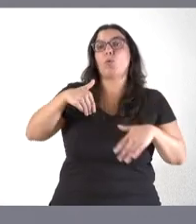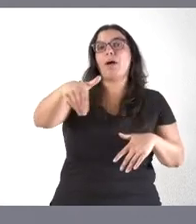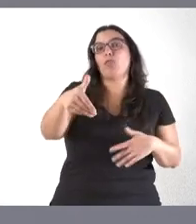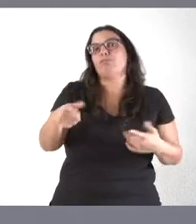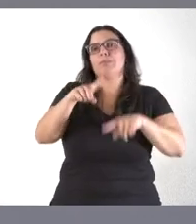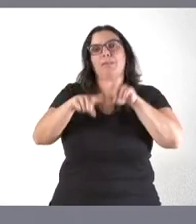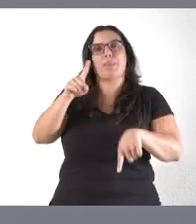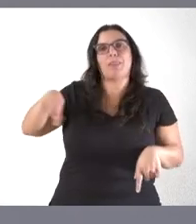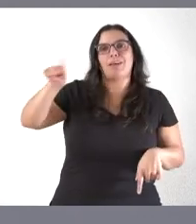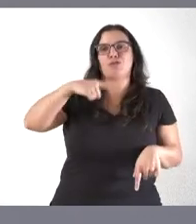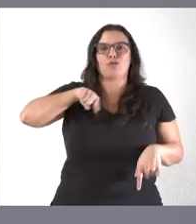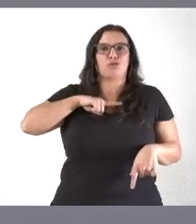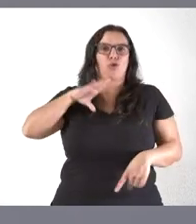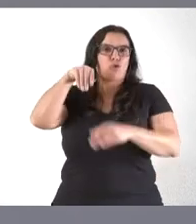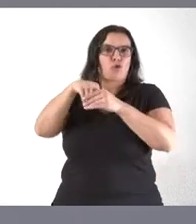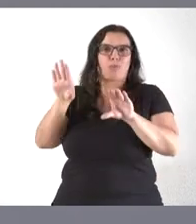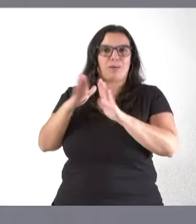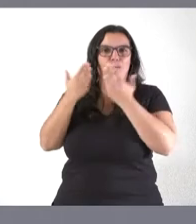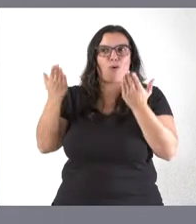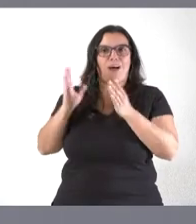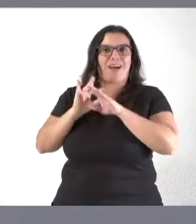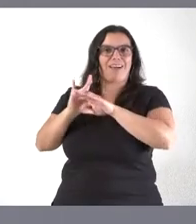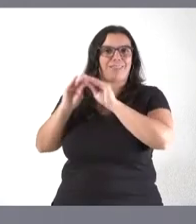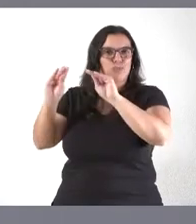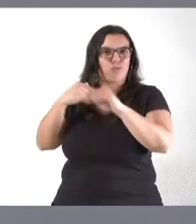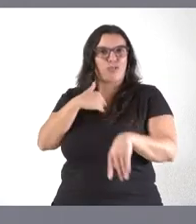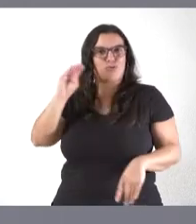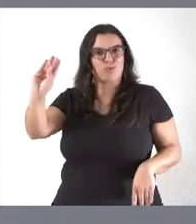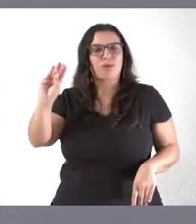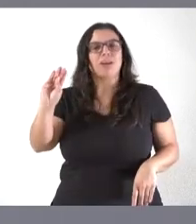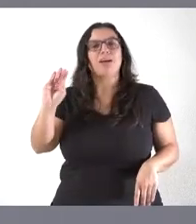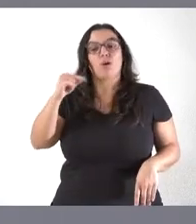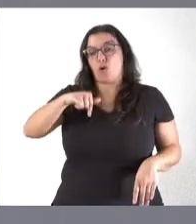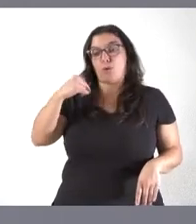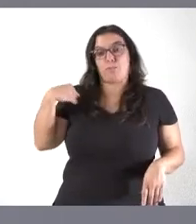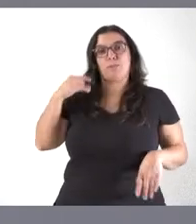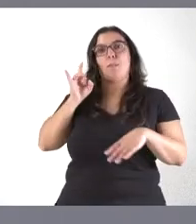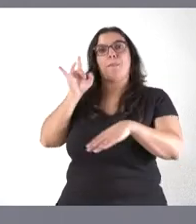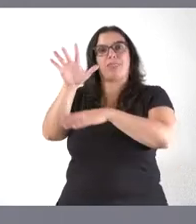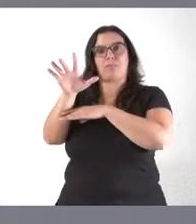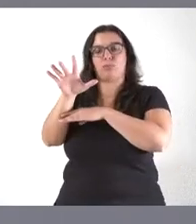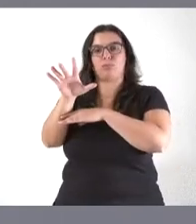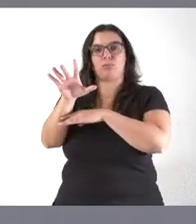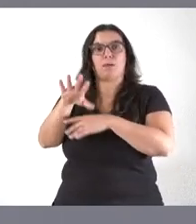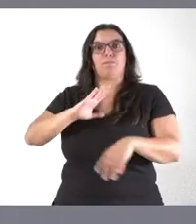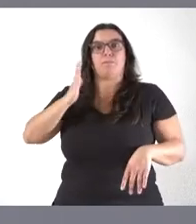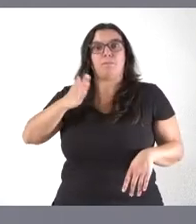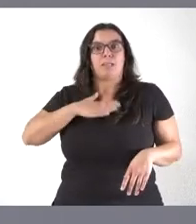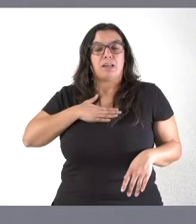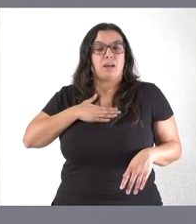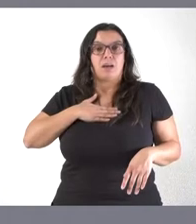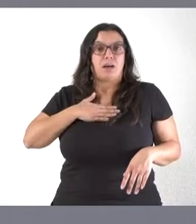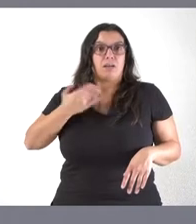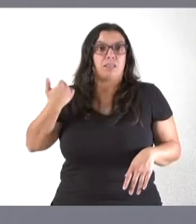nosotros no podemos entrar en la agenda legislativa pero nosotros lo vamos a enviar hoy mismo mañana mismo pues estará